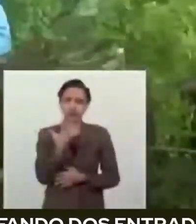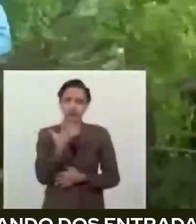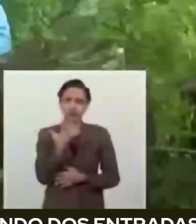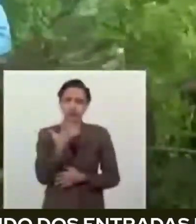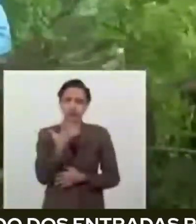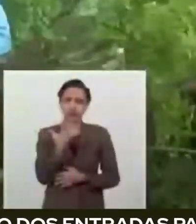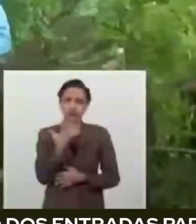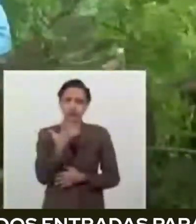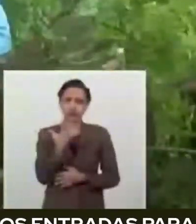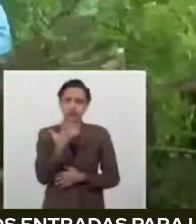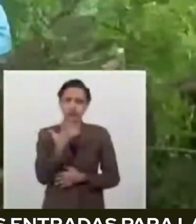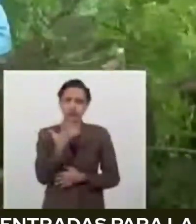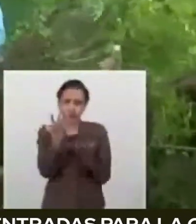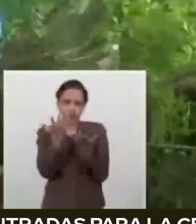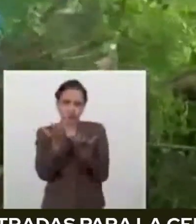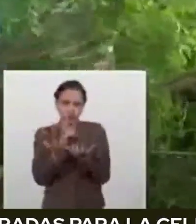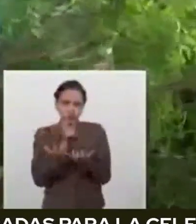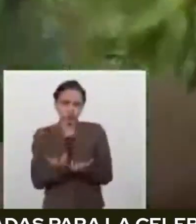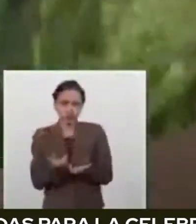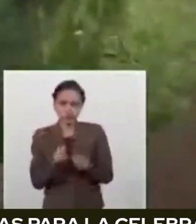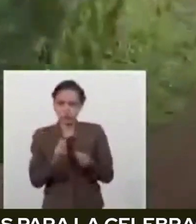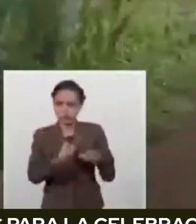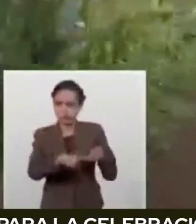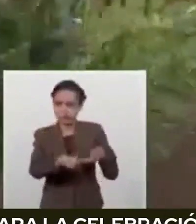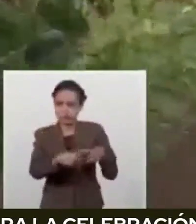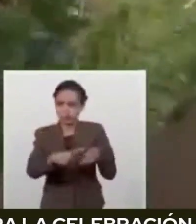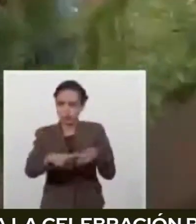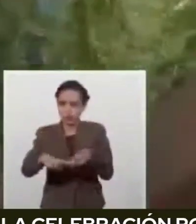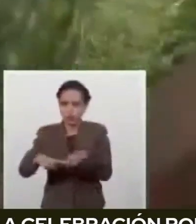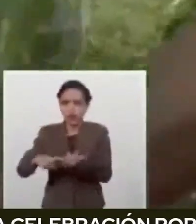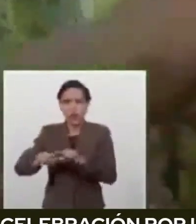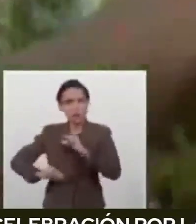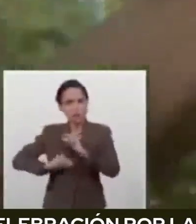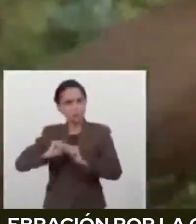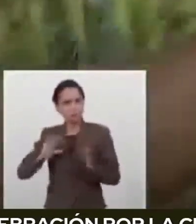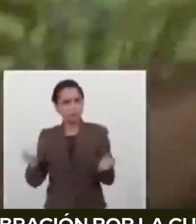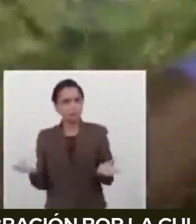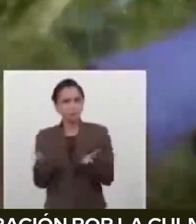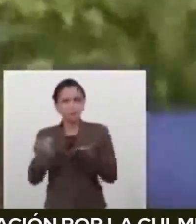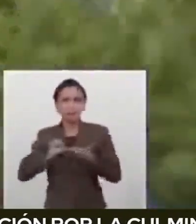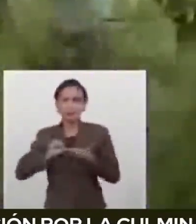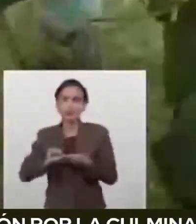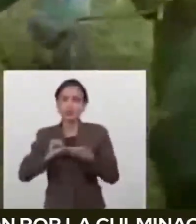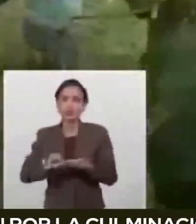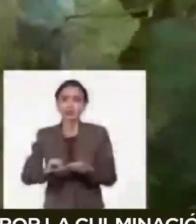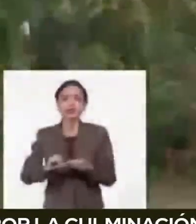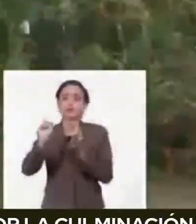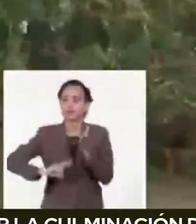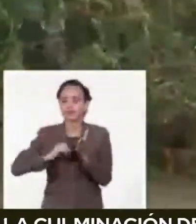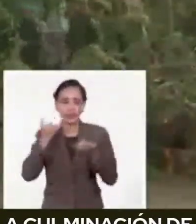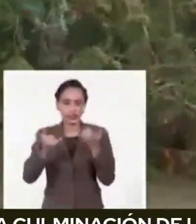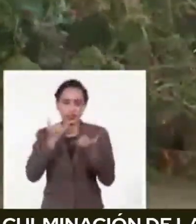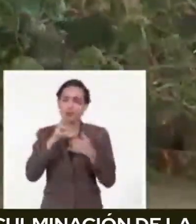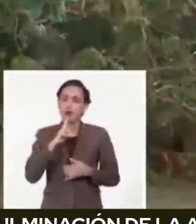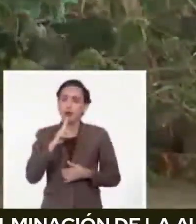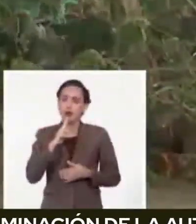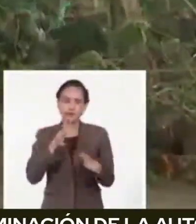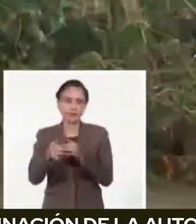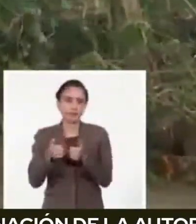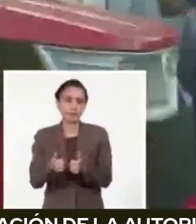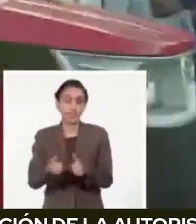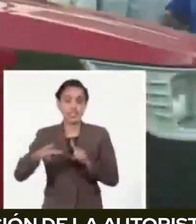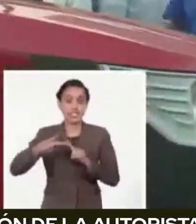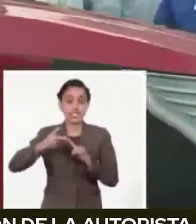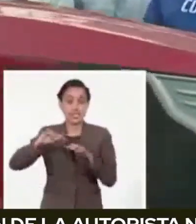quitan los árboles el del monte lo que sigue es desmonte vamos para adentro en